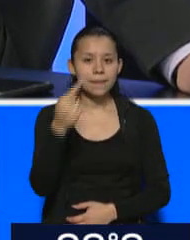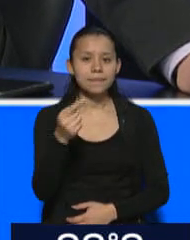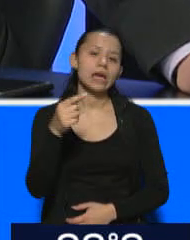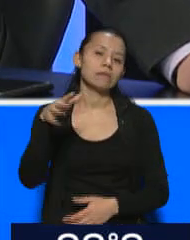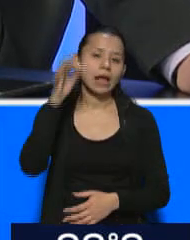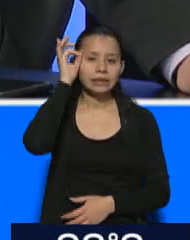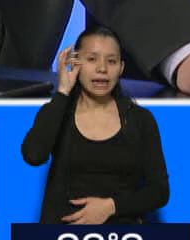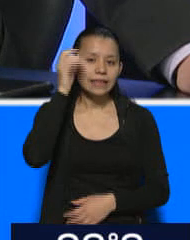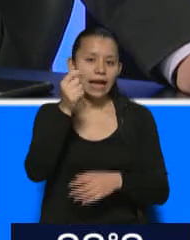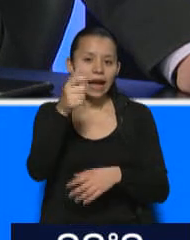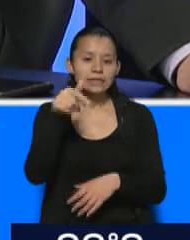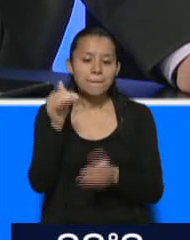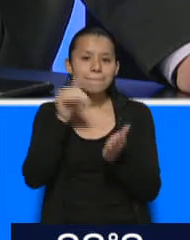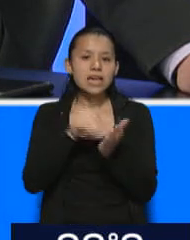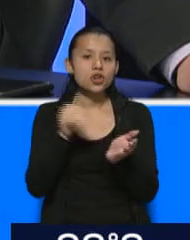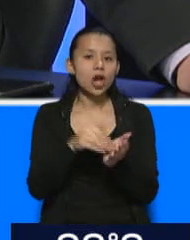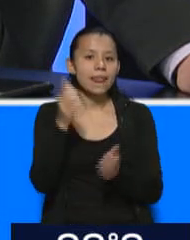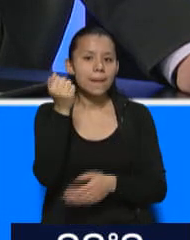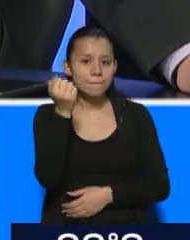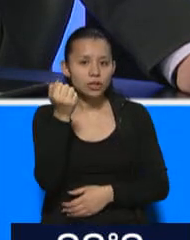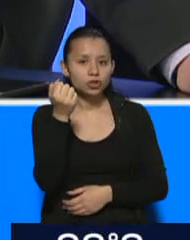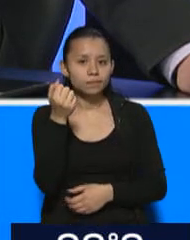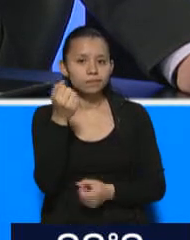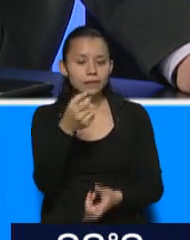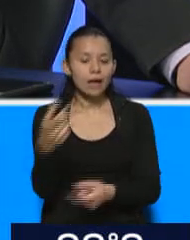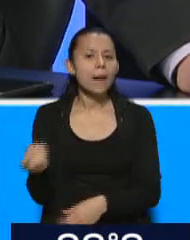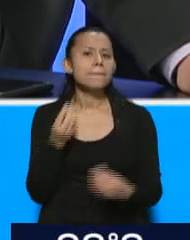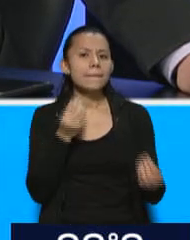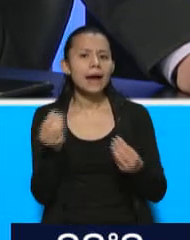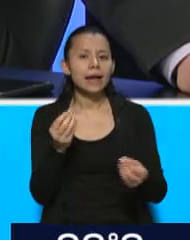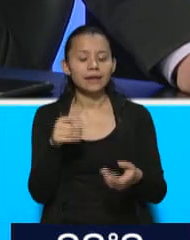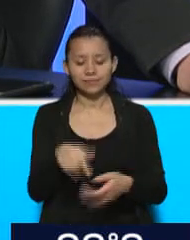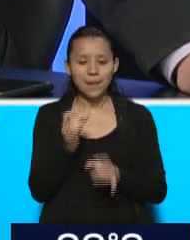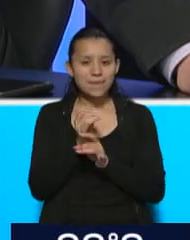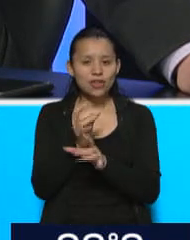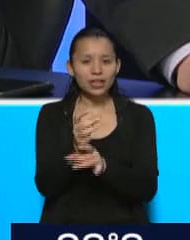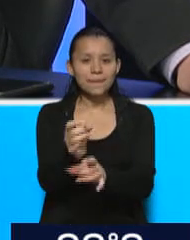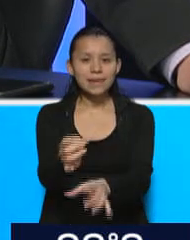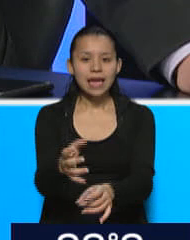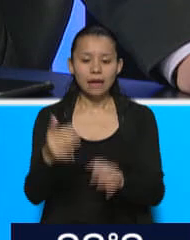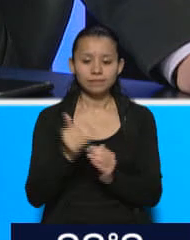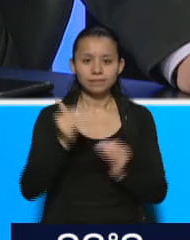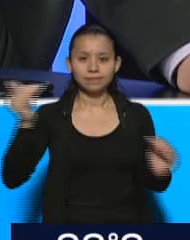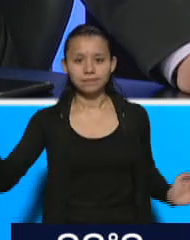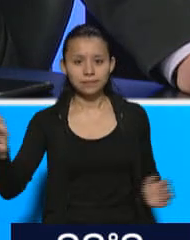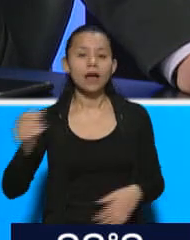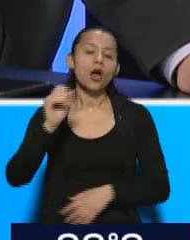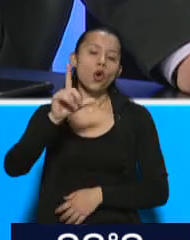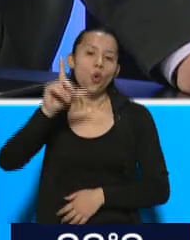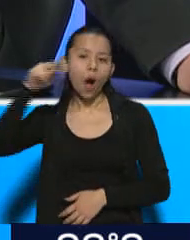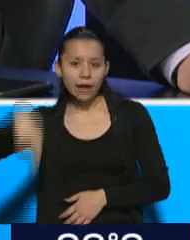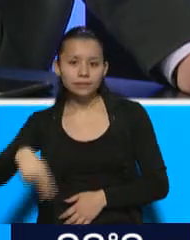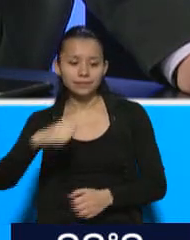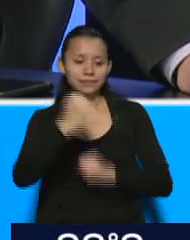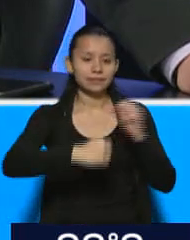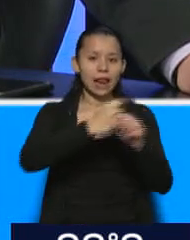pesos que necesita para extender o hacer la ampliación del metro tranvía, por un lado hacia Luján y por el otro lado hacia